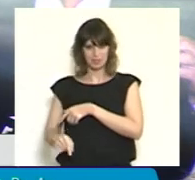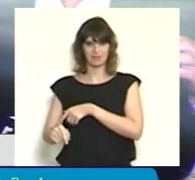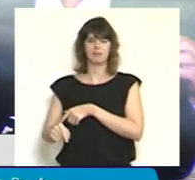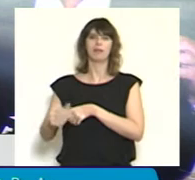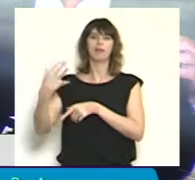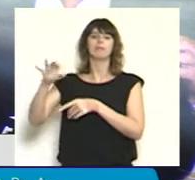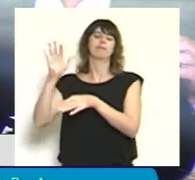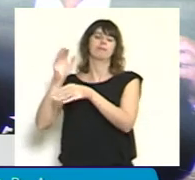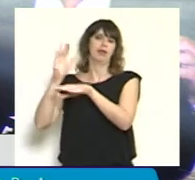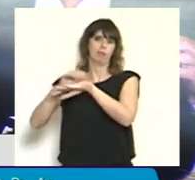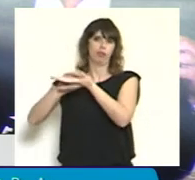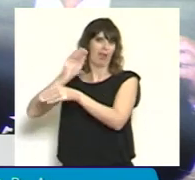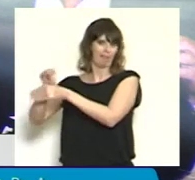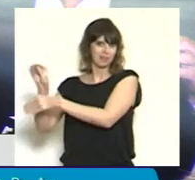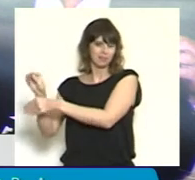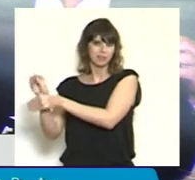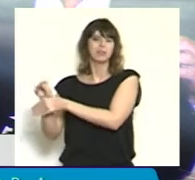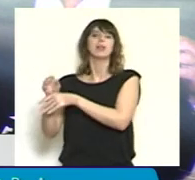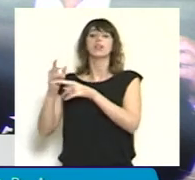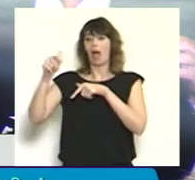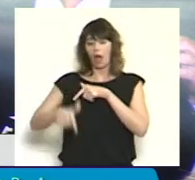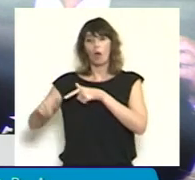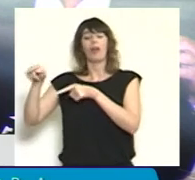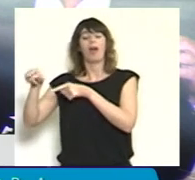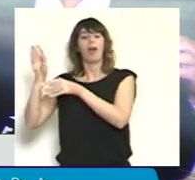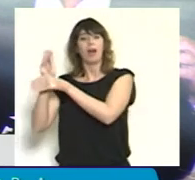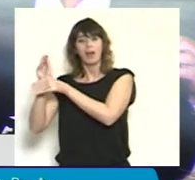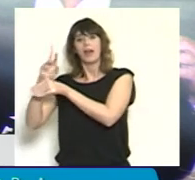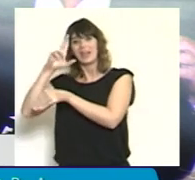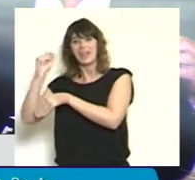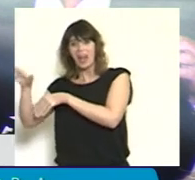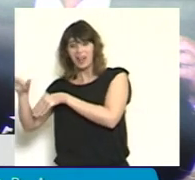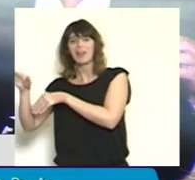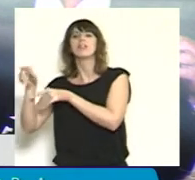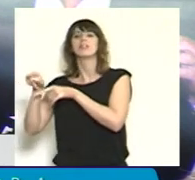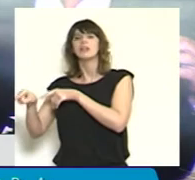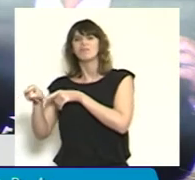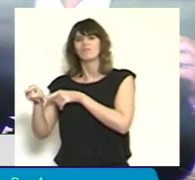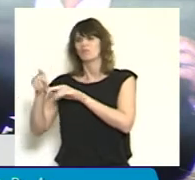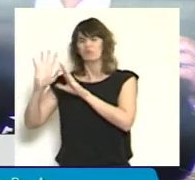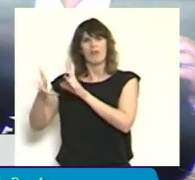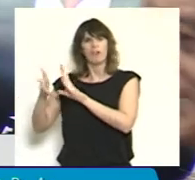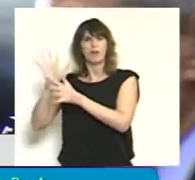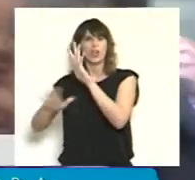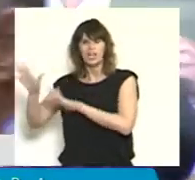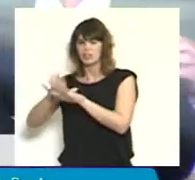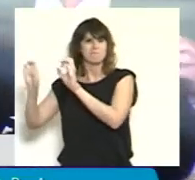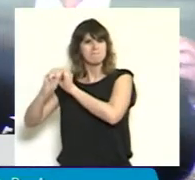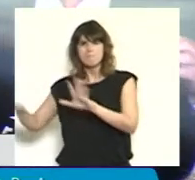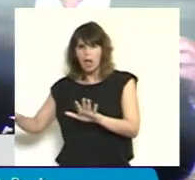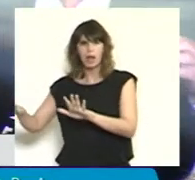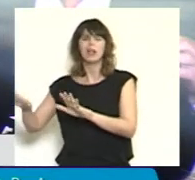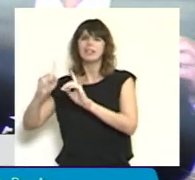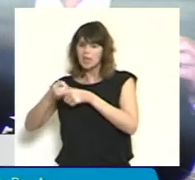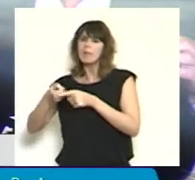sistema actual de administración y financiamiento del RENAR representa no solo un esquema obsoleto, sino pernicioso para los fines de